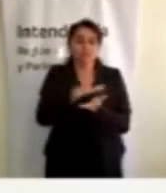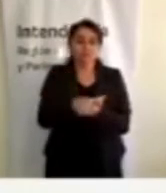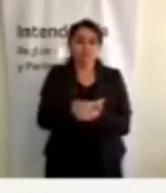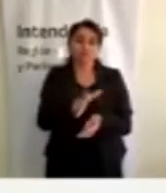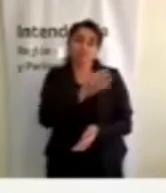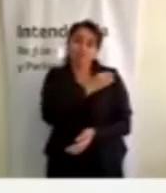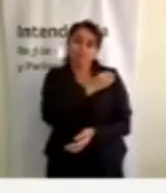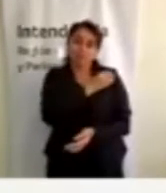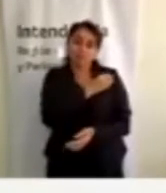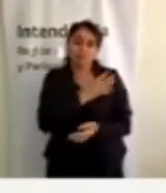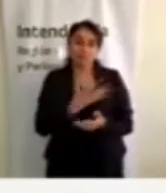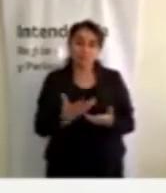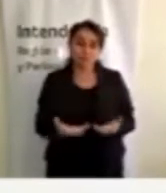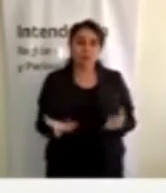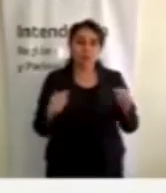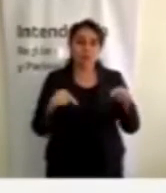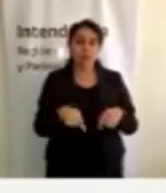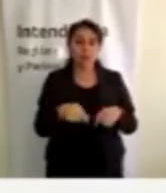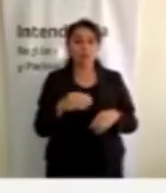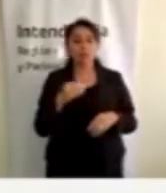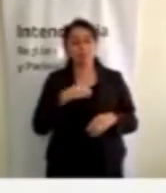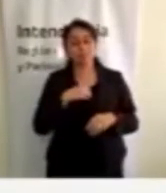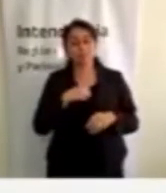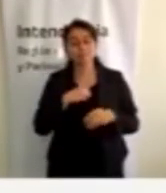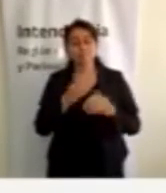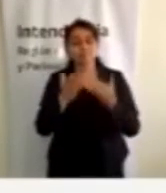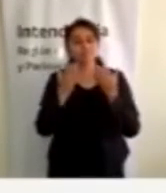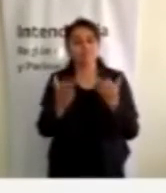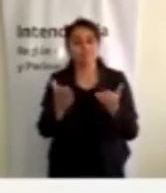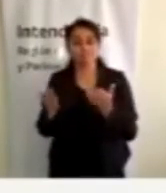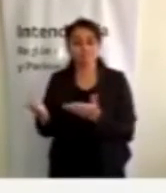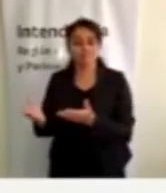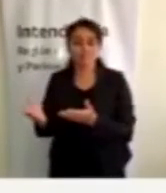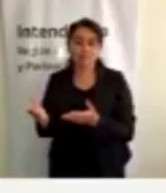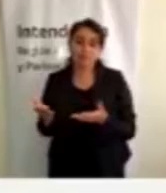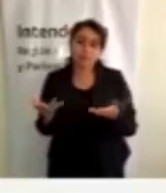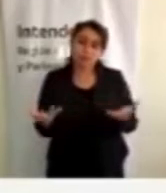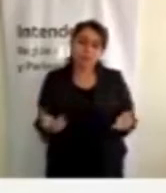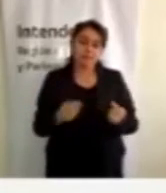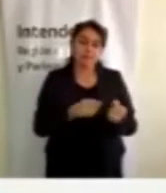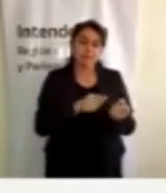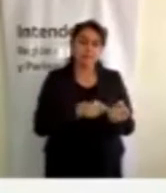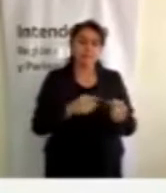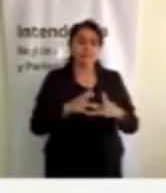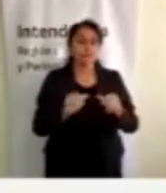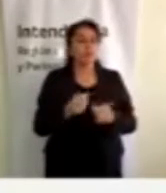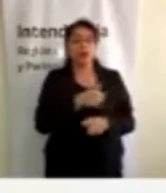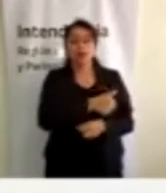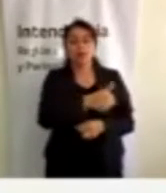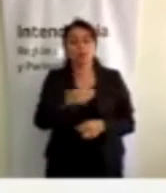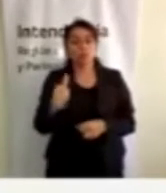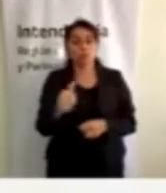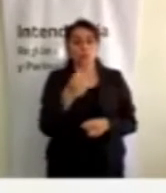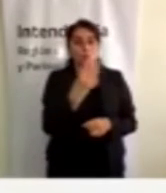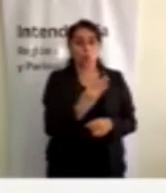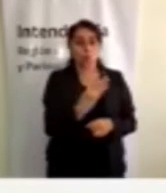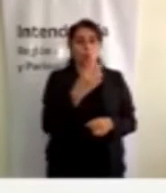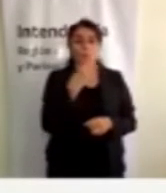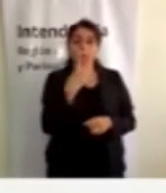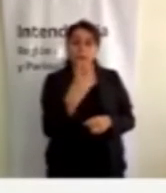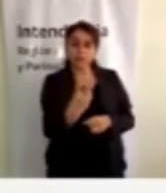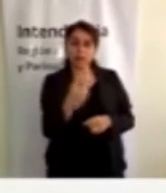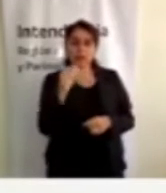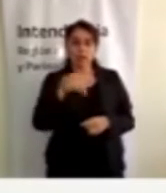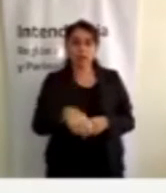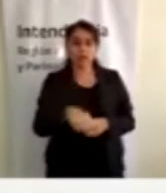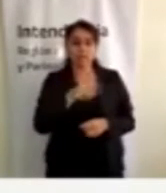Y además de lamentar y darle el pésamo a todas las familias, que ya van 43 familias que han perdido a sus